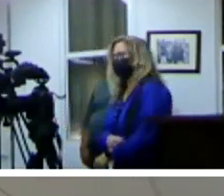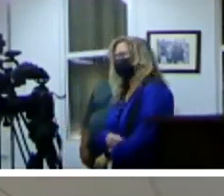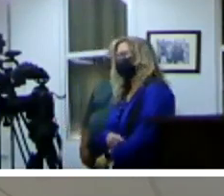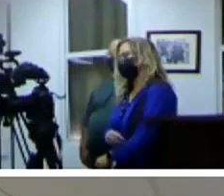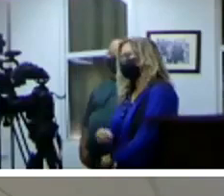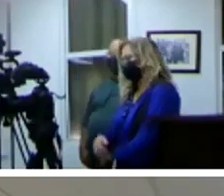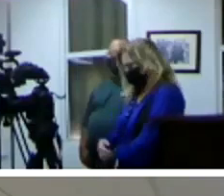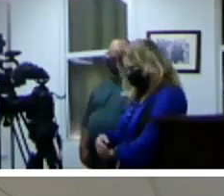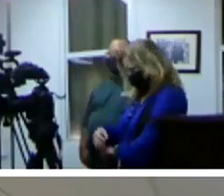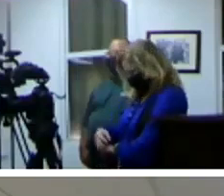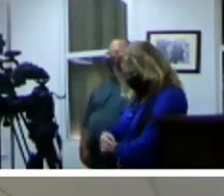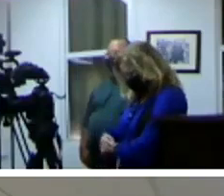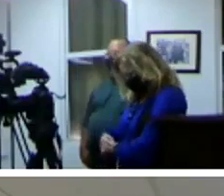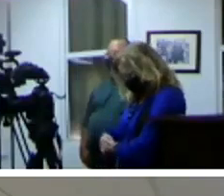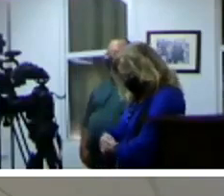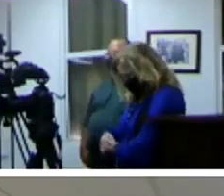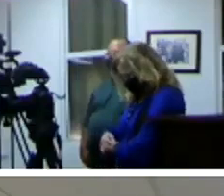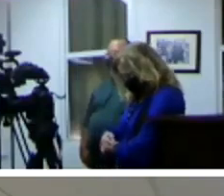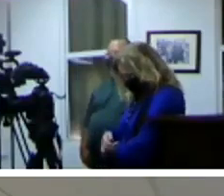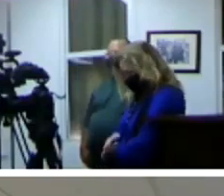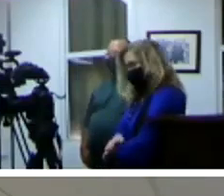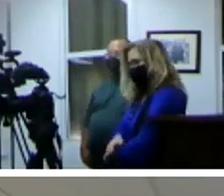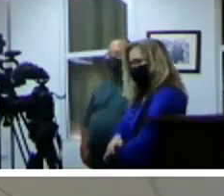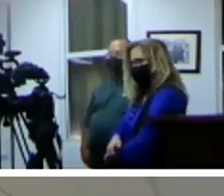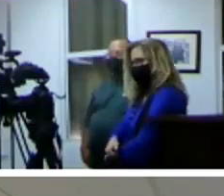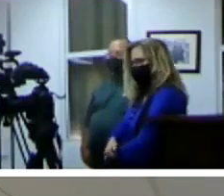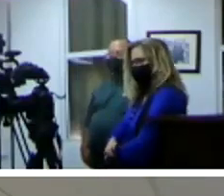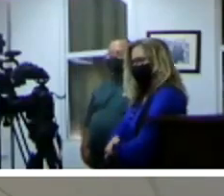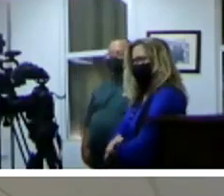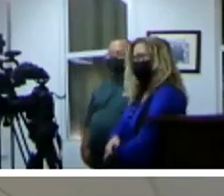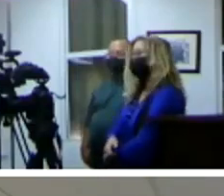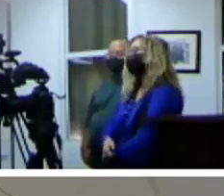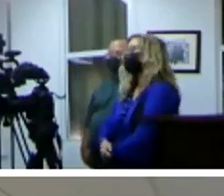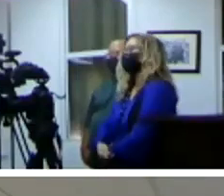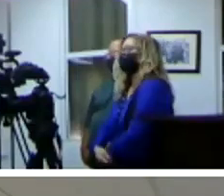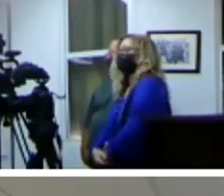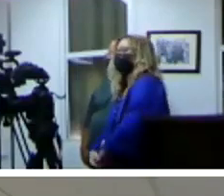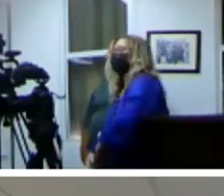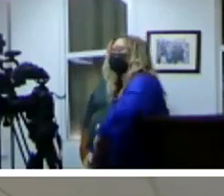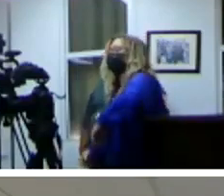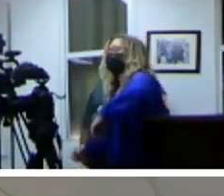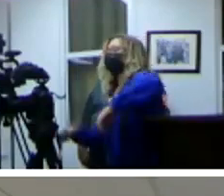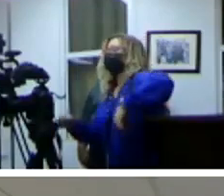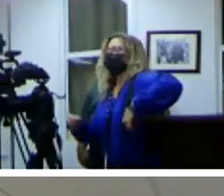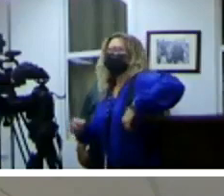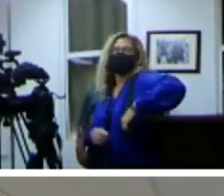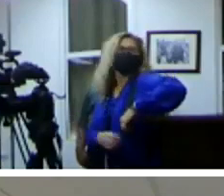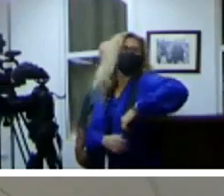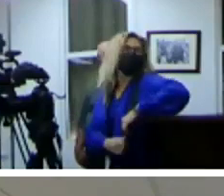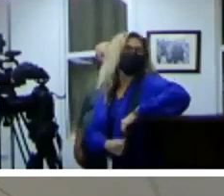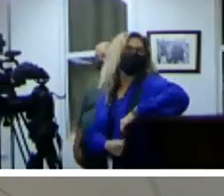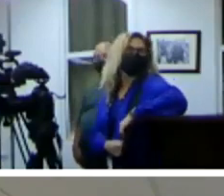2016-2017, 79 millones 868 mil. Ajá.